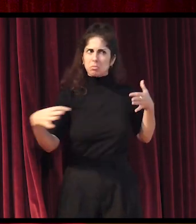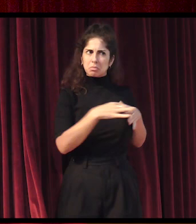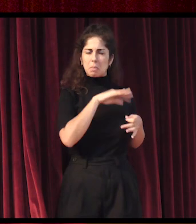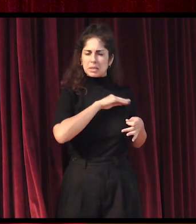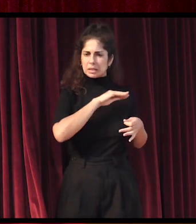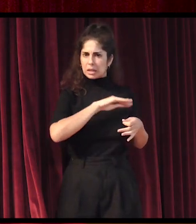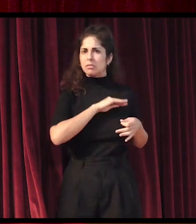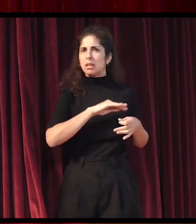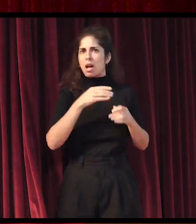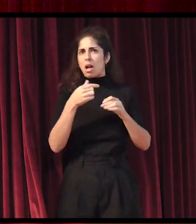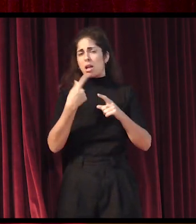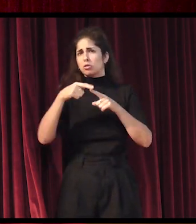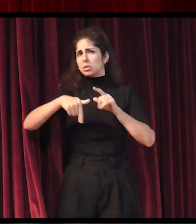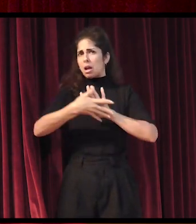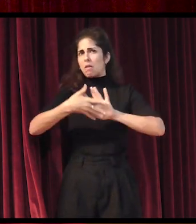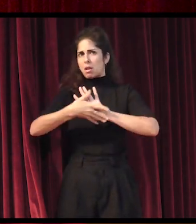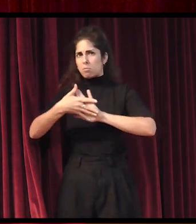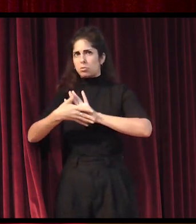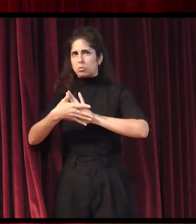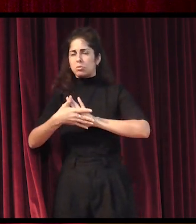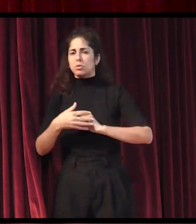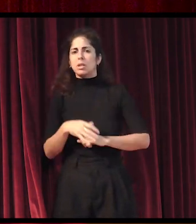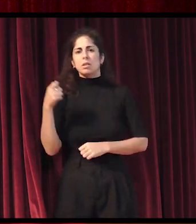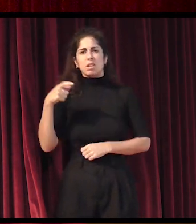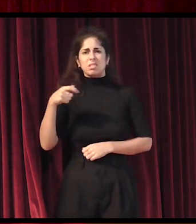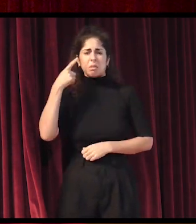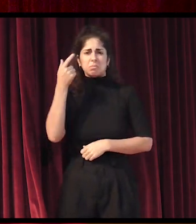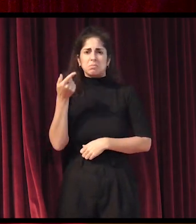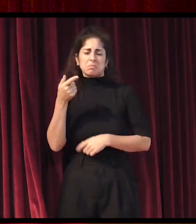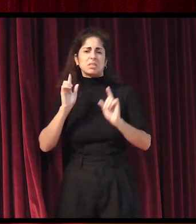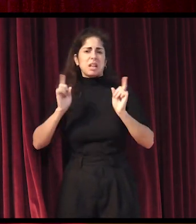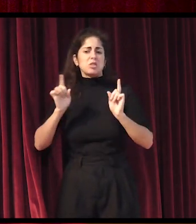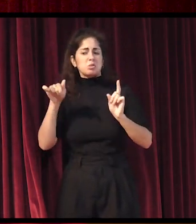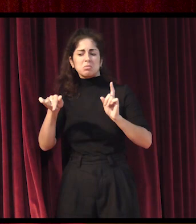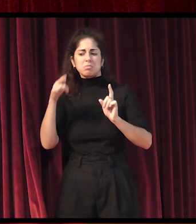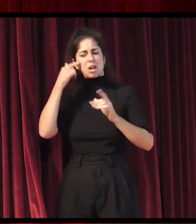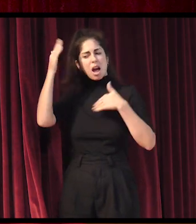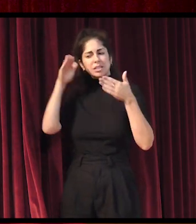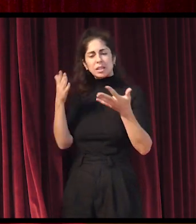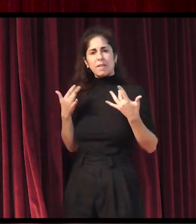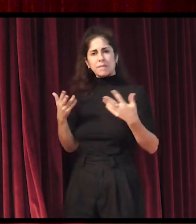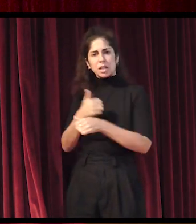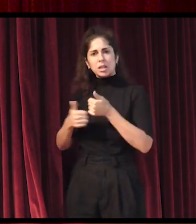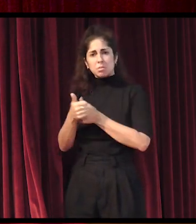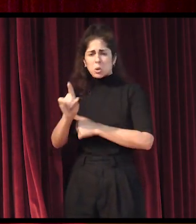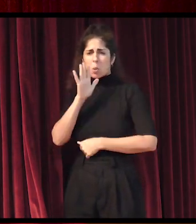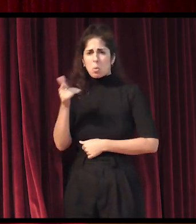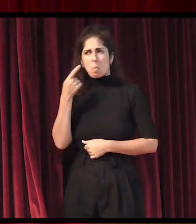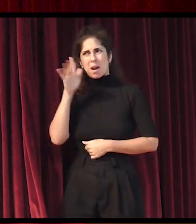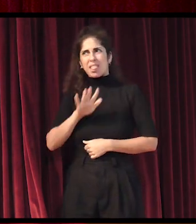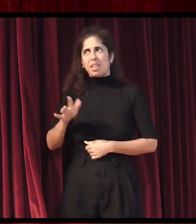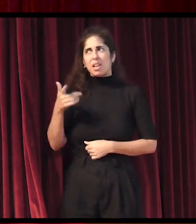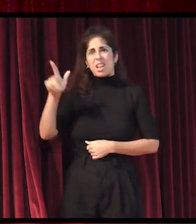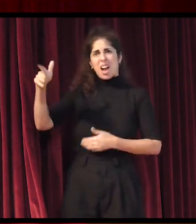poco valor que muchas veces se le da, o poca prioridad que se le da a estos casos, ¿no? Porque nos afecta muy de lejos, no es